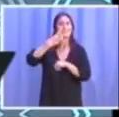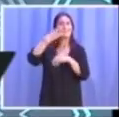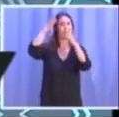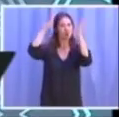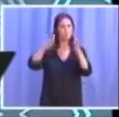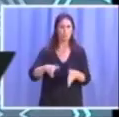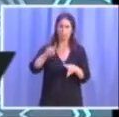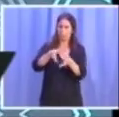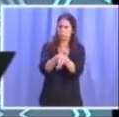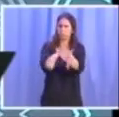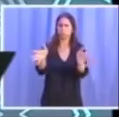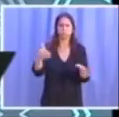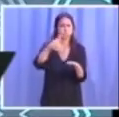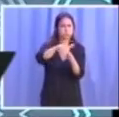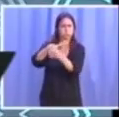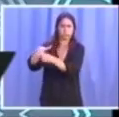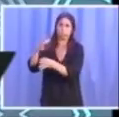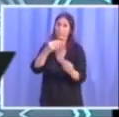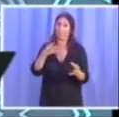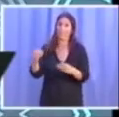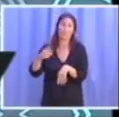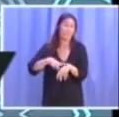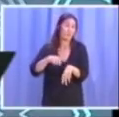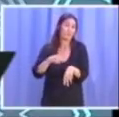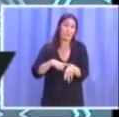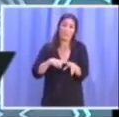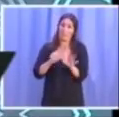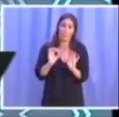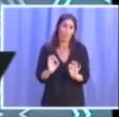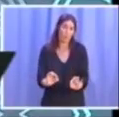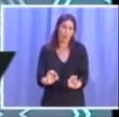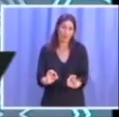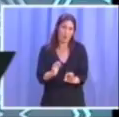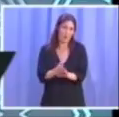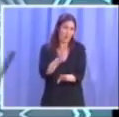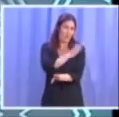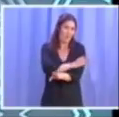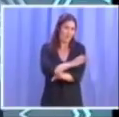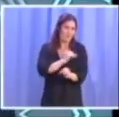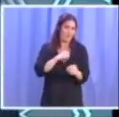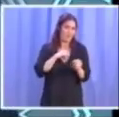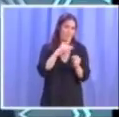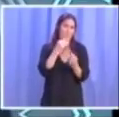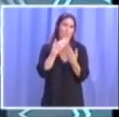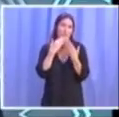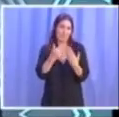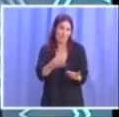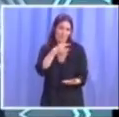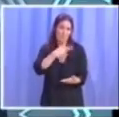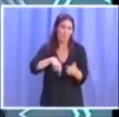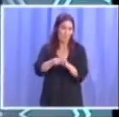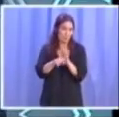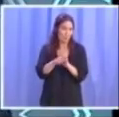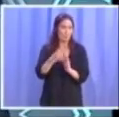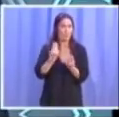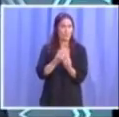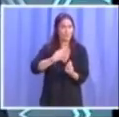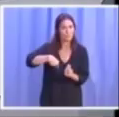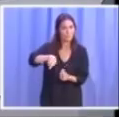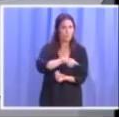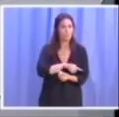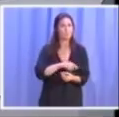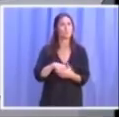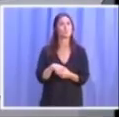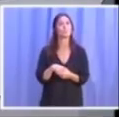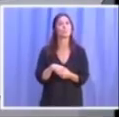bloque muy amplio, con mucho contenido, pero en el que tendrán el mismo tiempo que los anteriores. Por cierto, muchísimas gracias por continuar con nosotros, no haberse